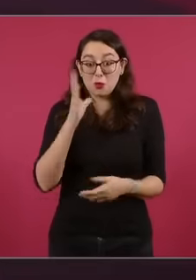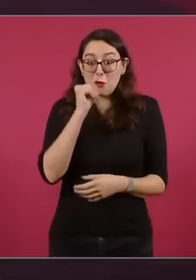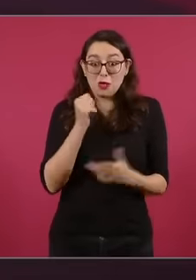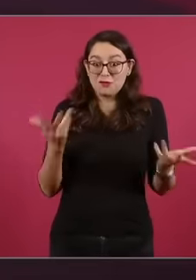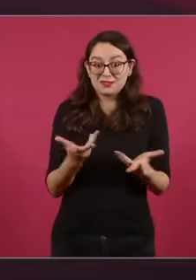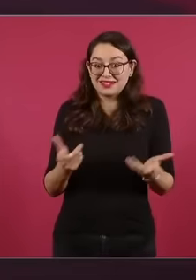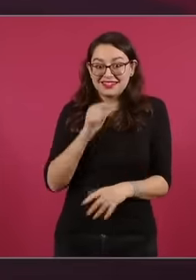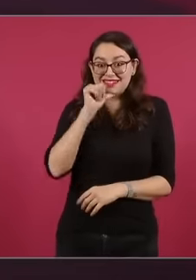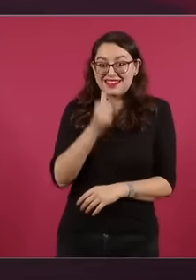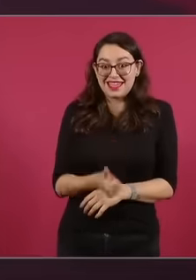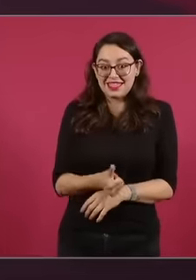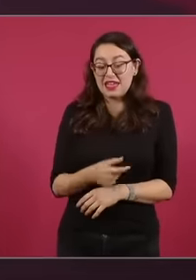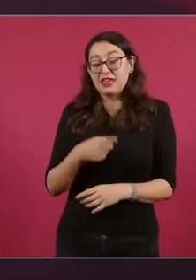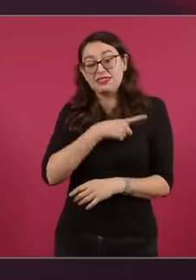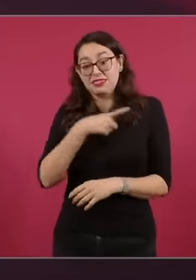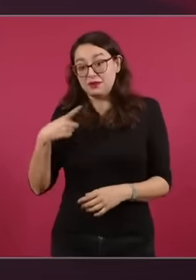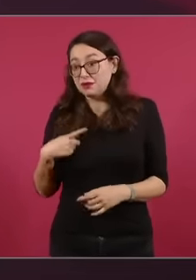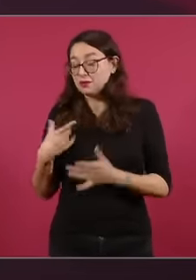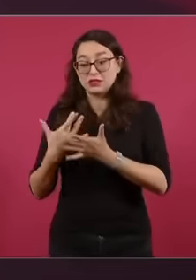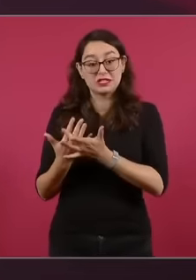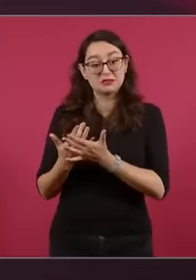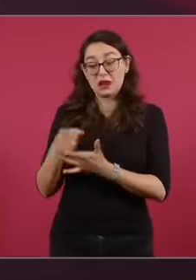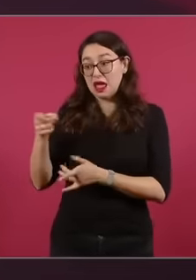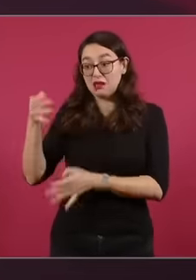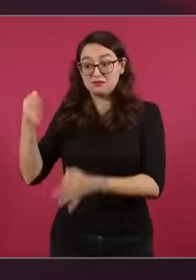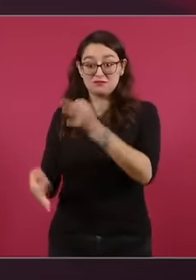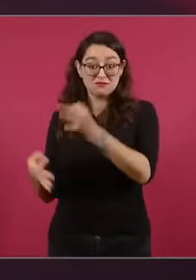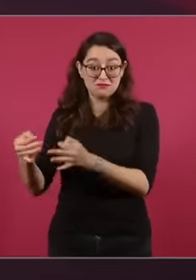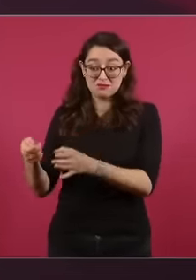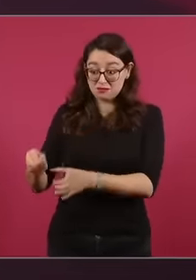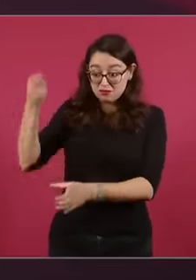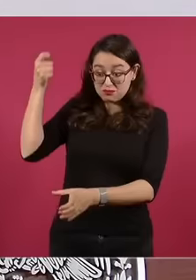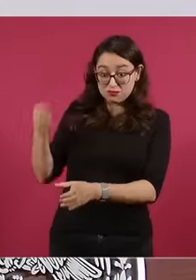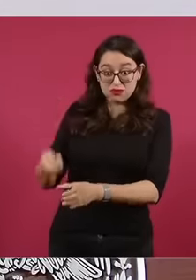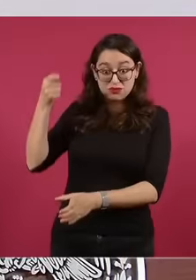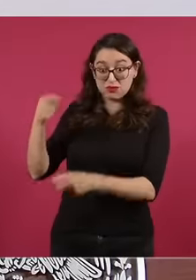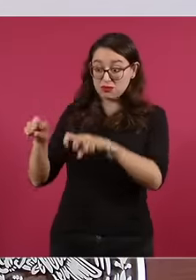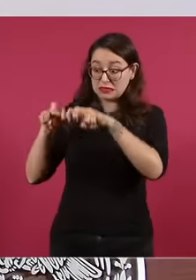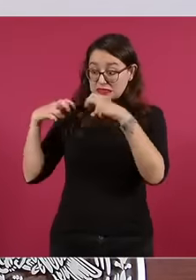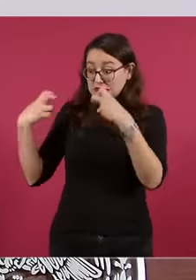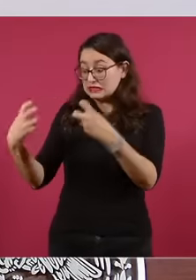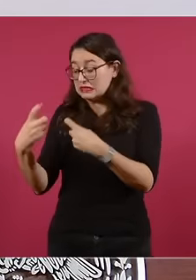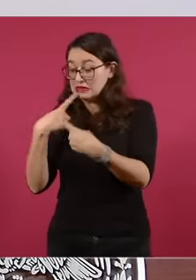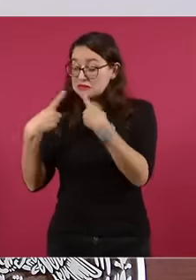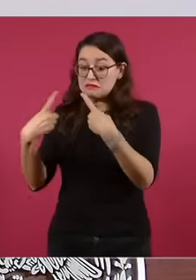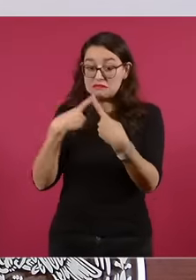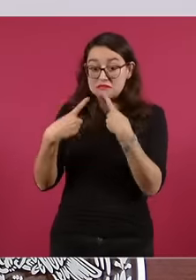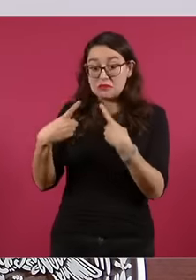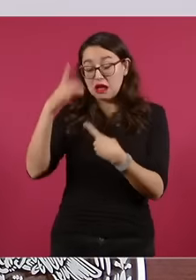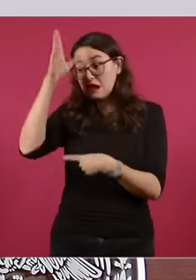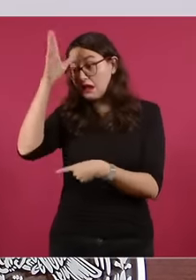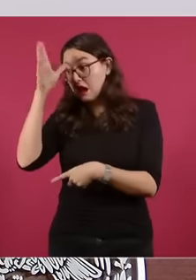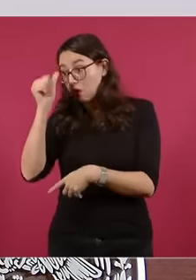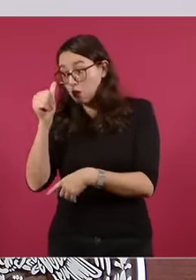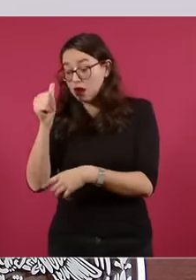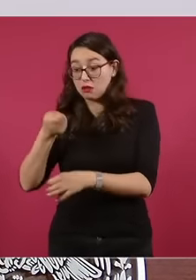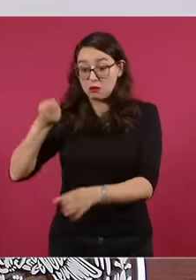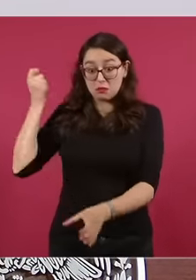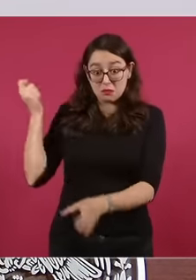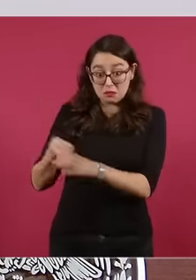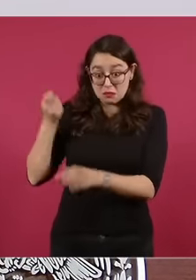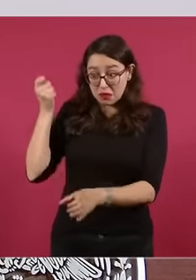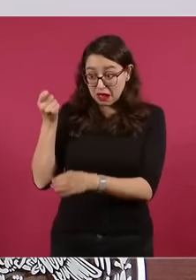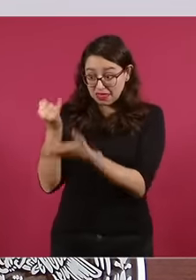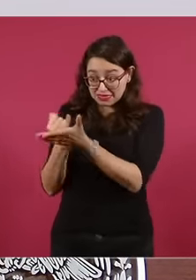juez y en este caso del colegiado para esperar a que resuelva estos amparos, y una vez que se